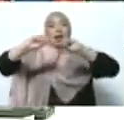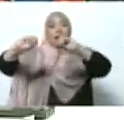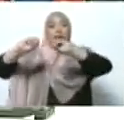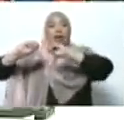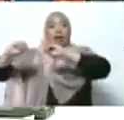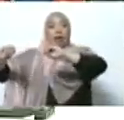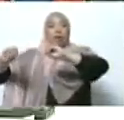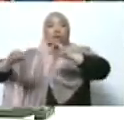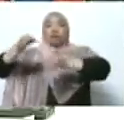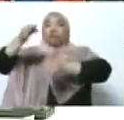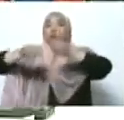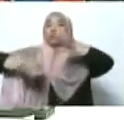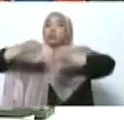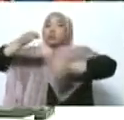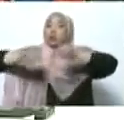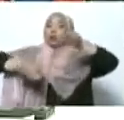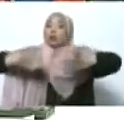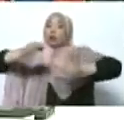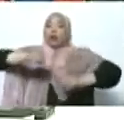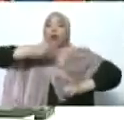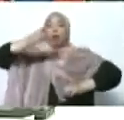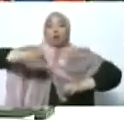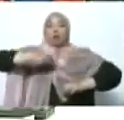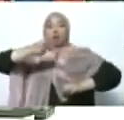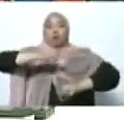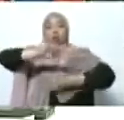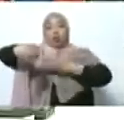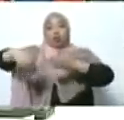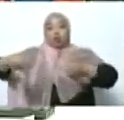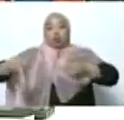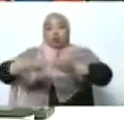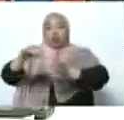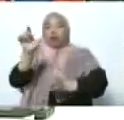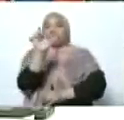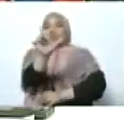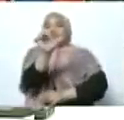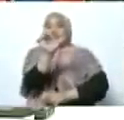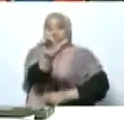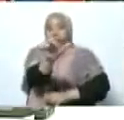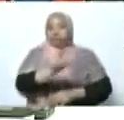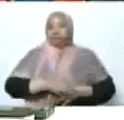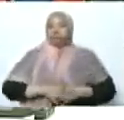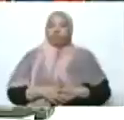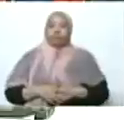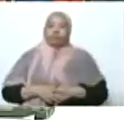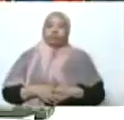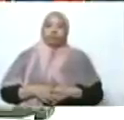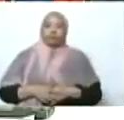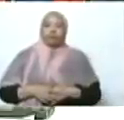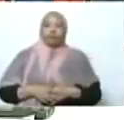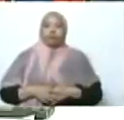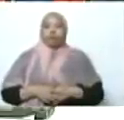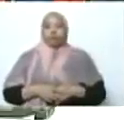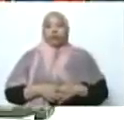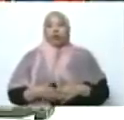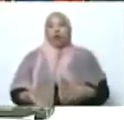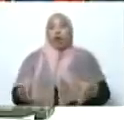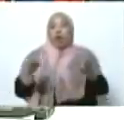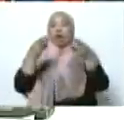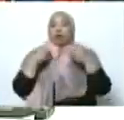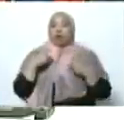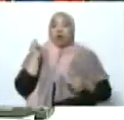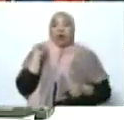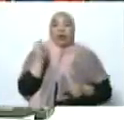reclamos justos, es la dirección política de cada nivel del Partido Socialista Unido de Venezuela. Nosotros esto lo asumimos como una